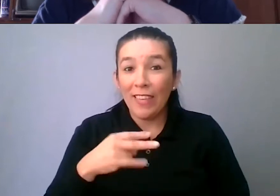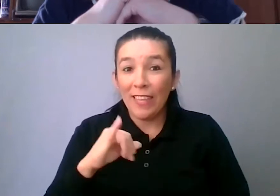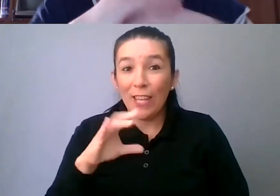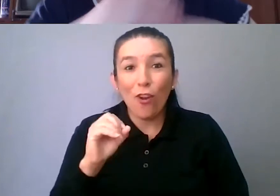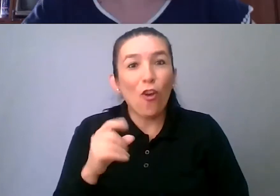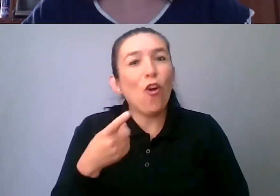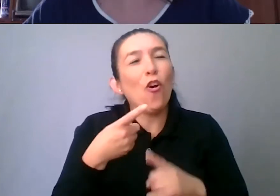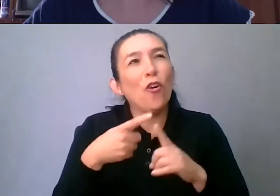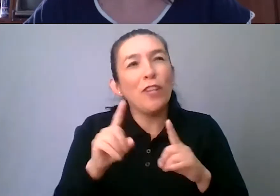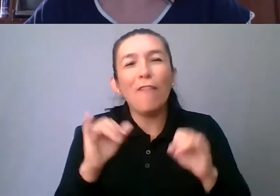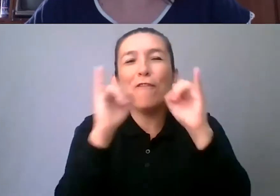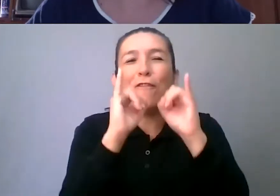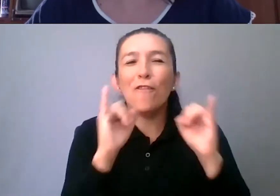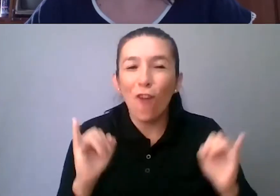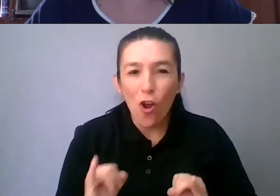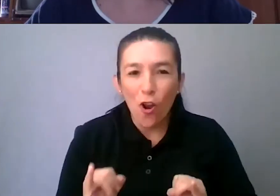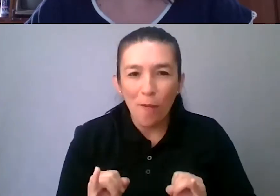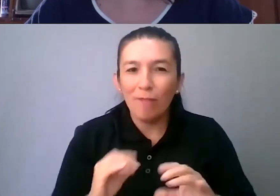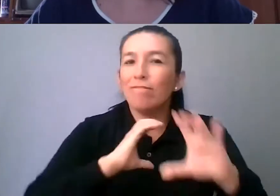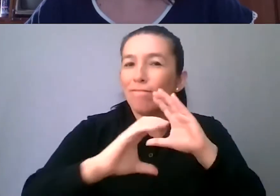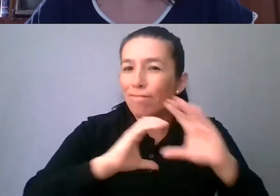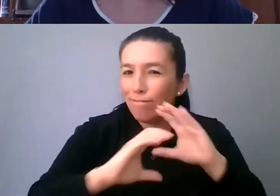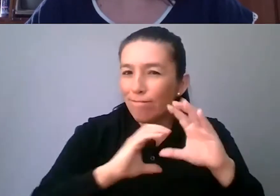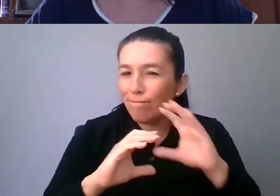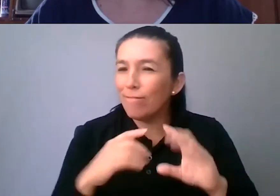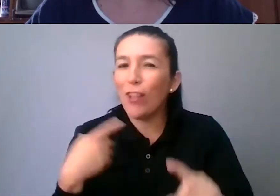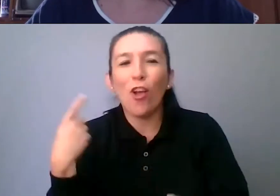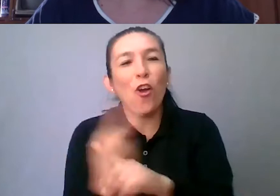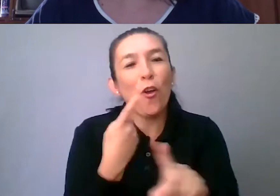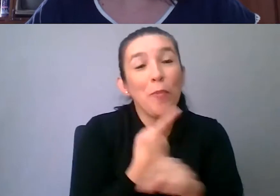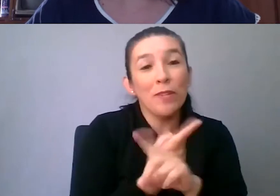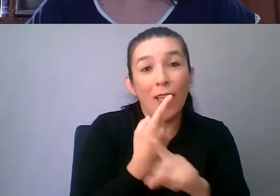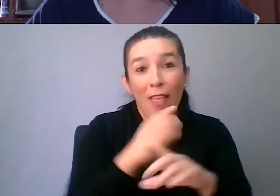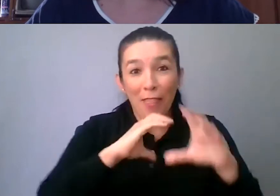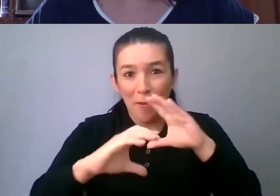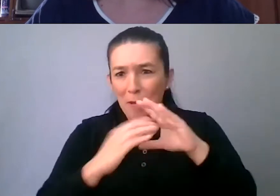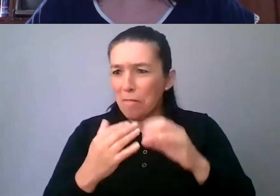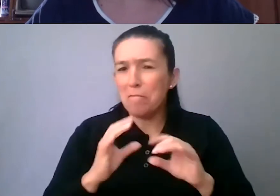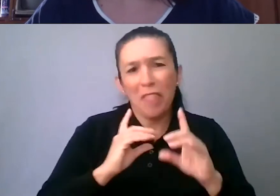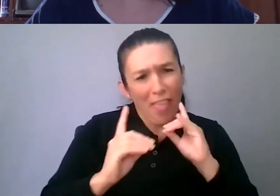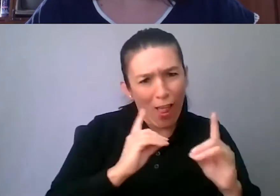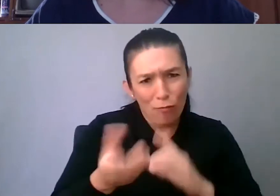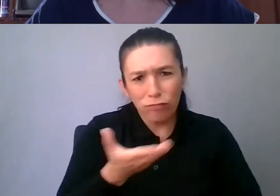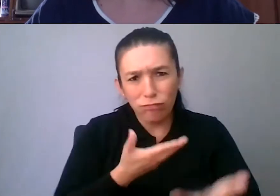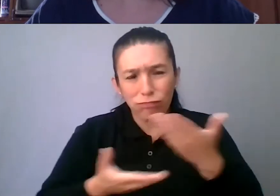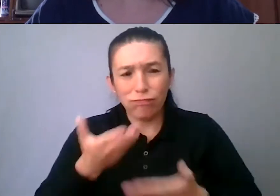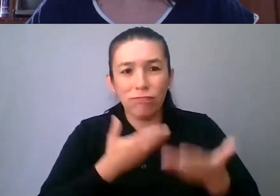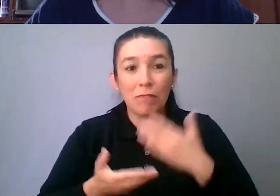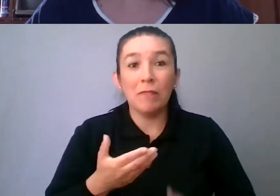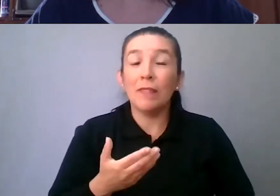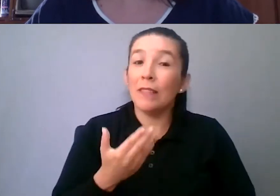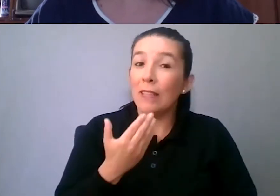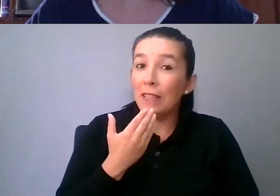comunicación, otra forma de conversar, de comunicarse, de dialogar, ¿no? Que va paralelo